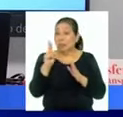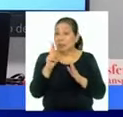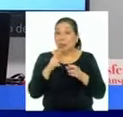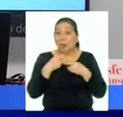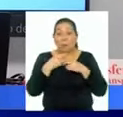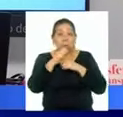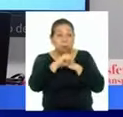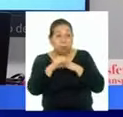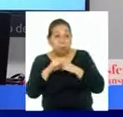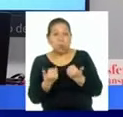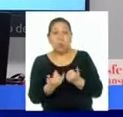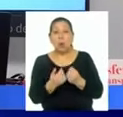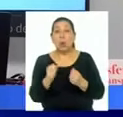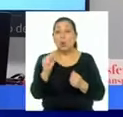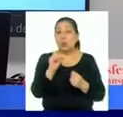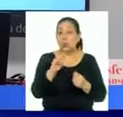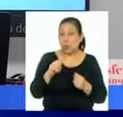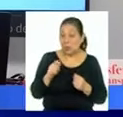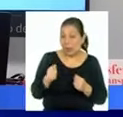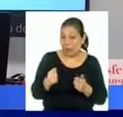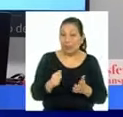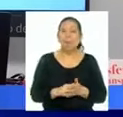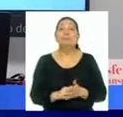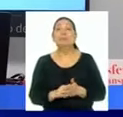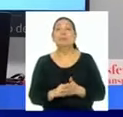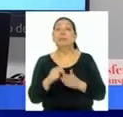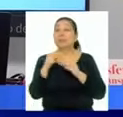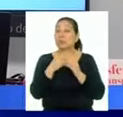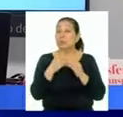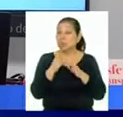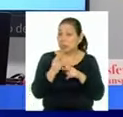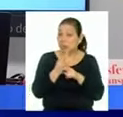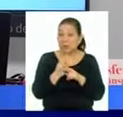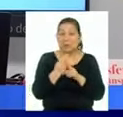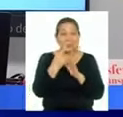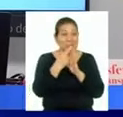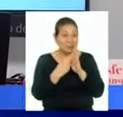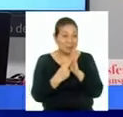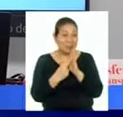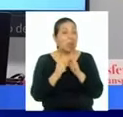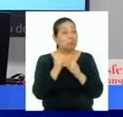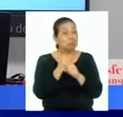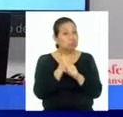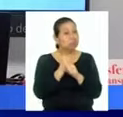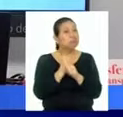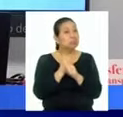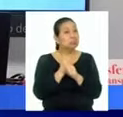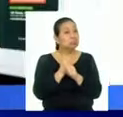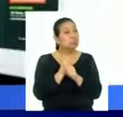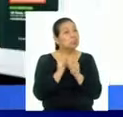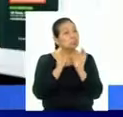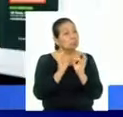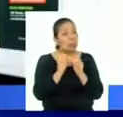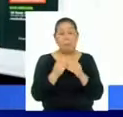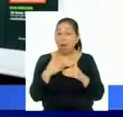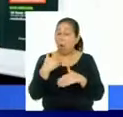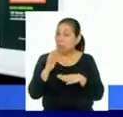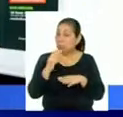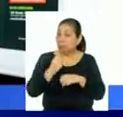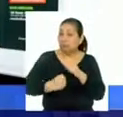que mis colegas de la SUNAR, de la Superintendencia Nacional de los Registros Públicos, han trabajado de una manera